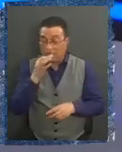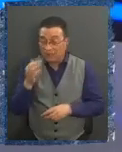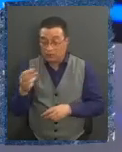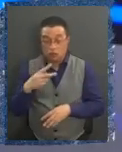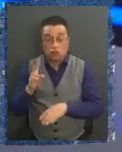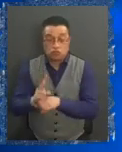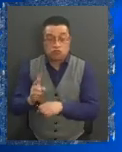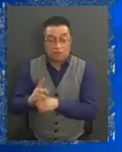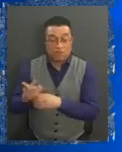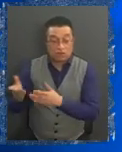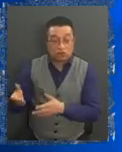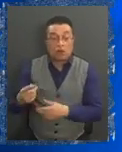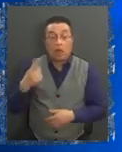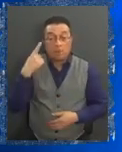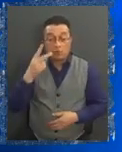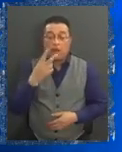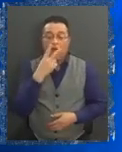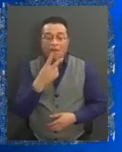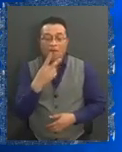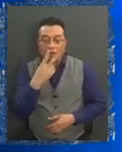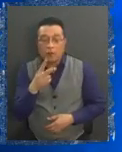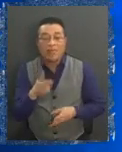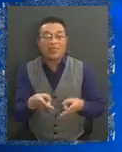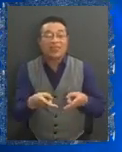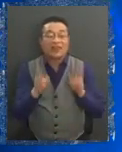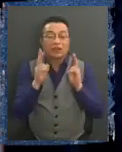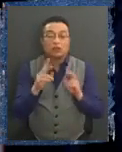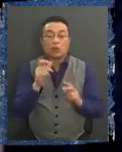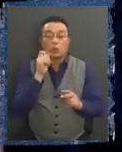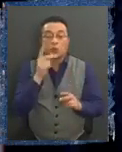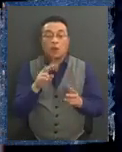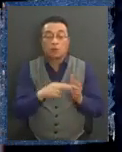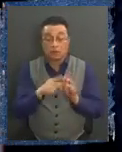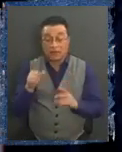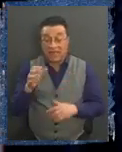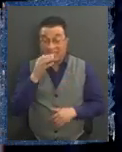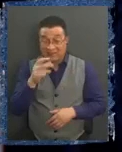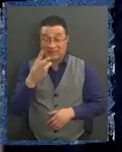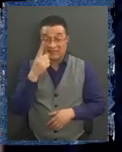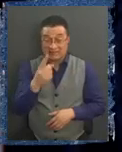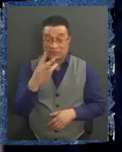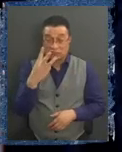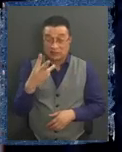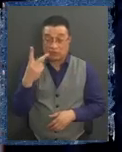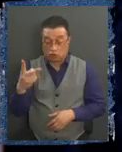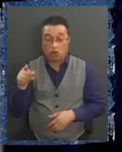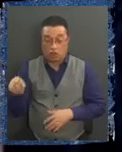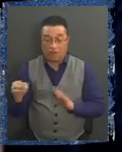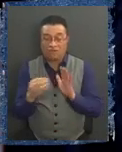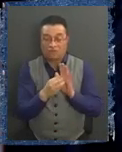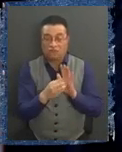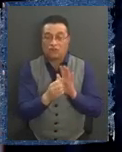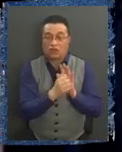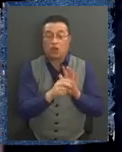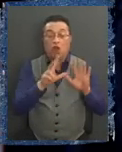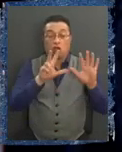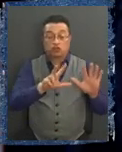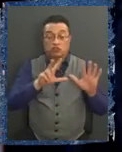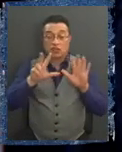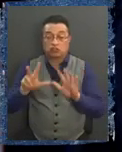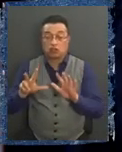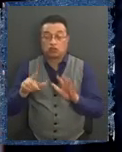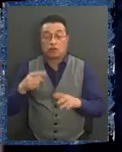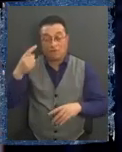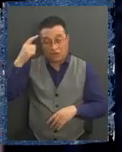Voz. Y pero veamos los derechos, ¿cuál es el problema? Claro, Rodrigo de la Voz dice, 132 trae este borrador, 88 la